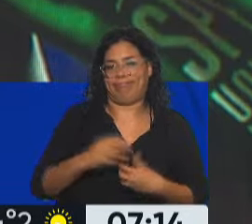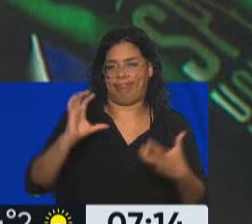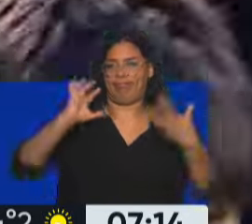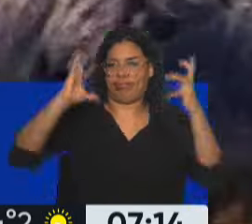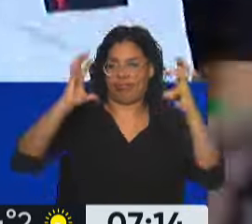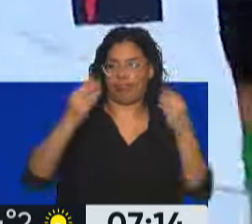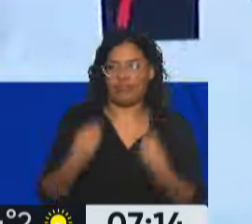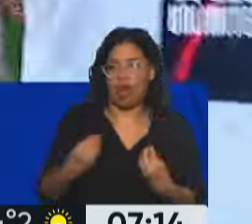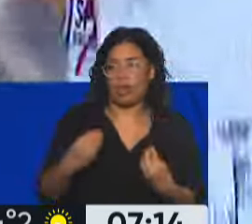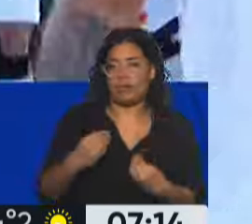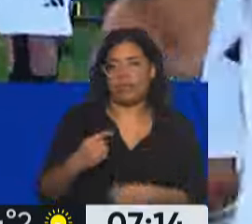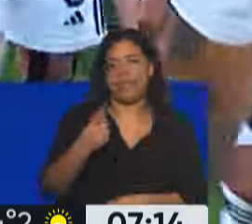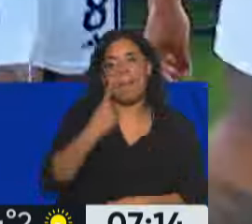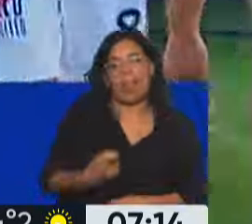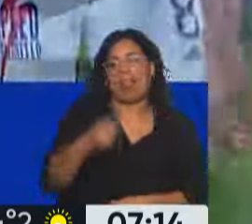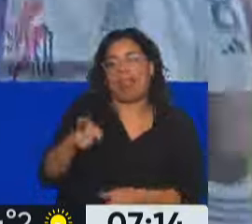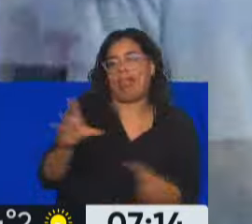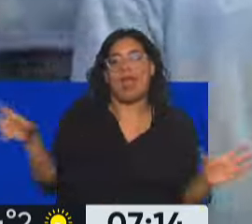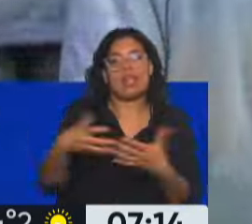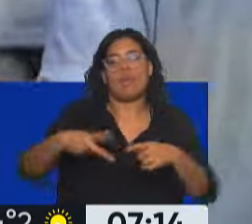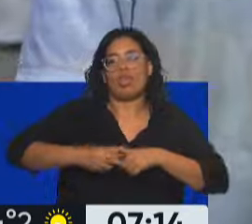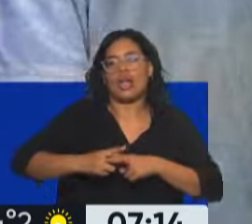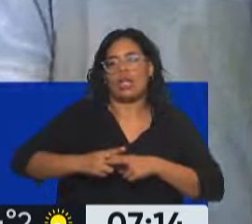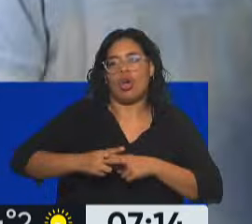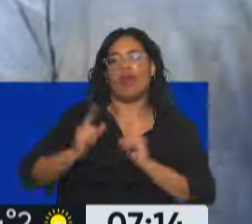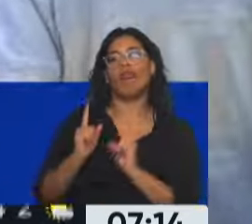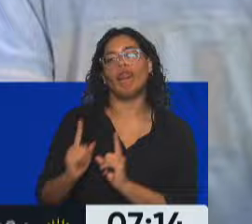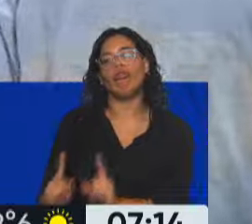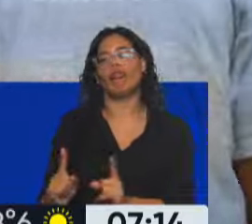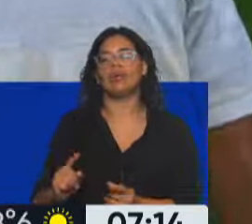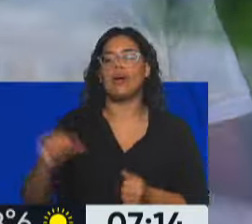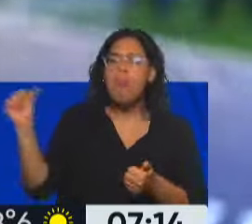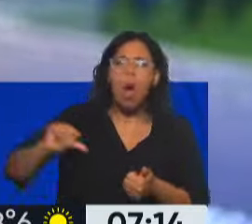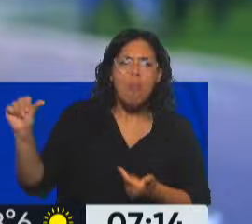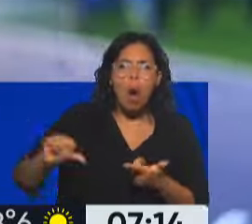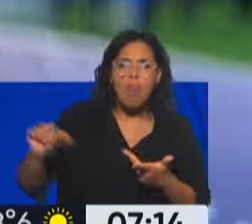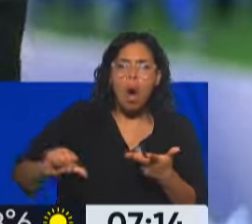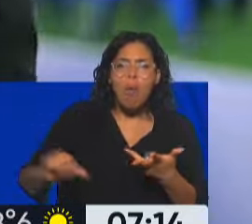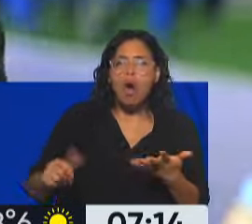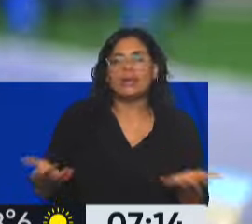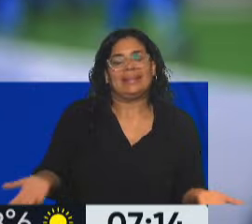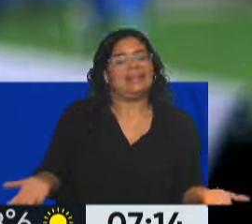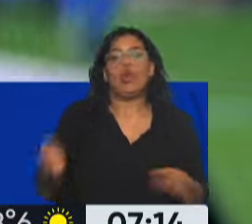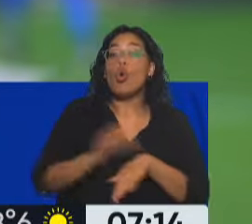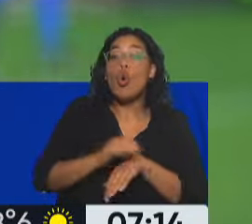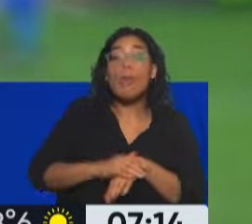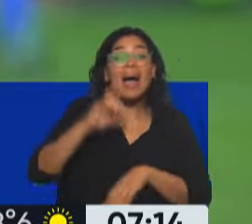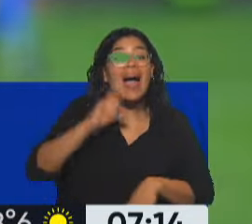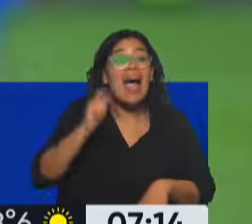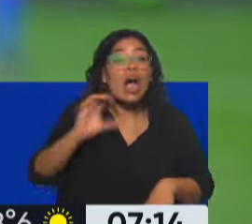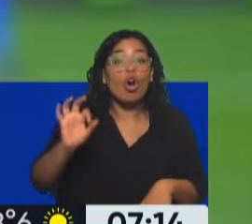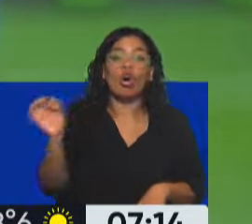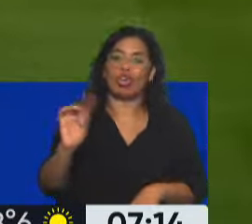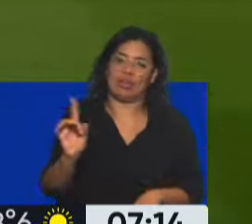caso específico de Fernando Gago, que obviamente la gente de Boca se iba a manifestar en contra. Gallego, ¿no? La gente se empieza a